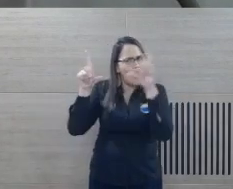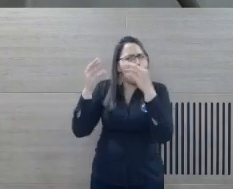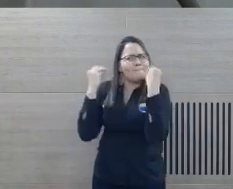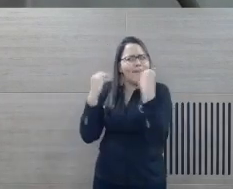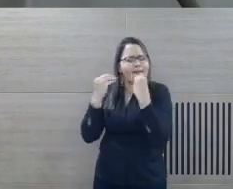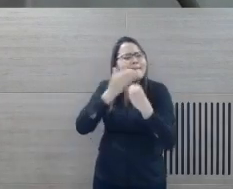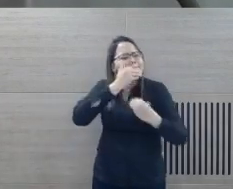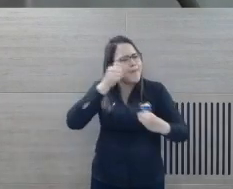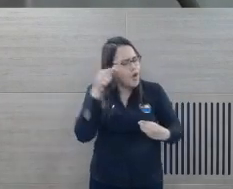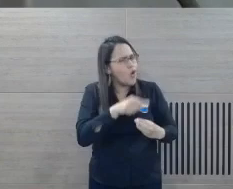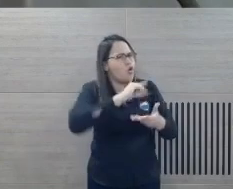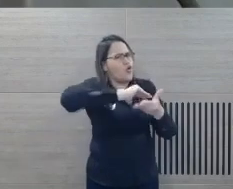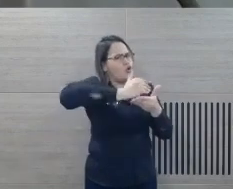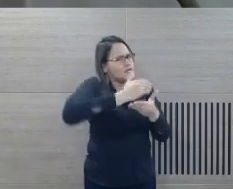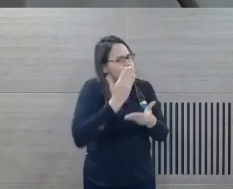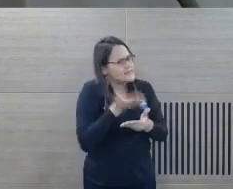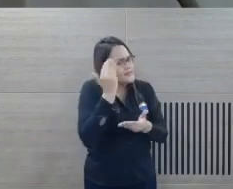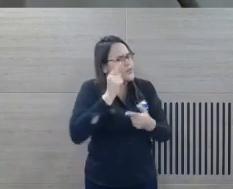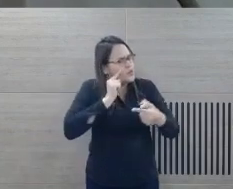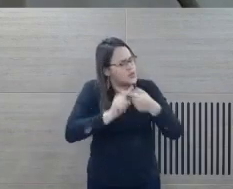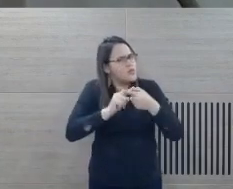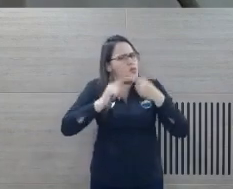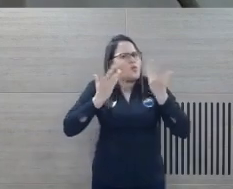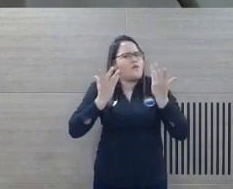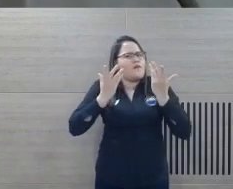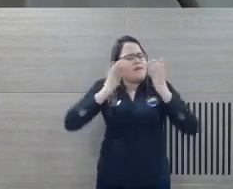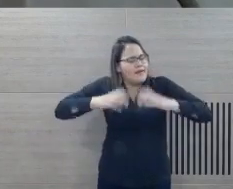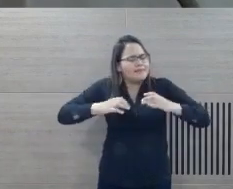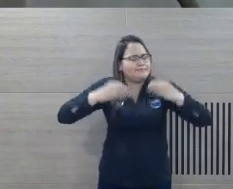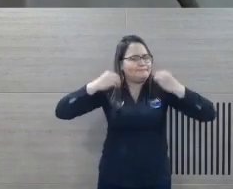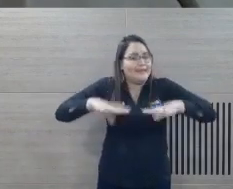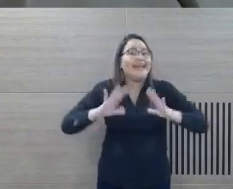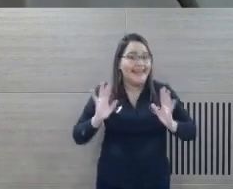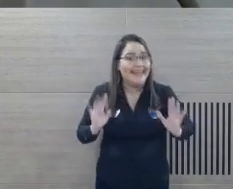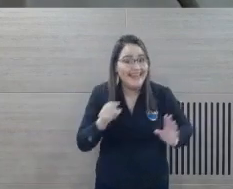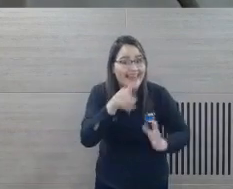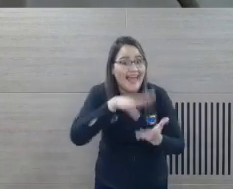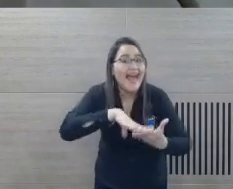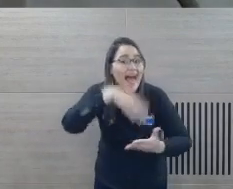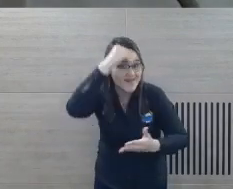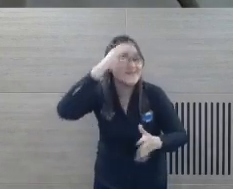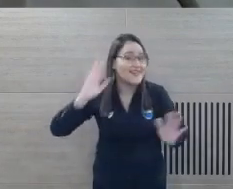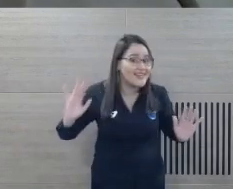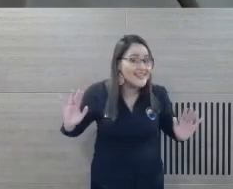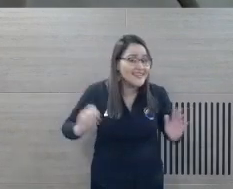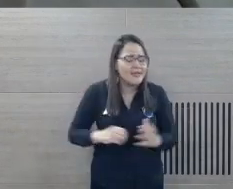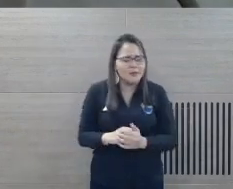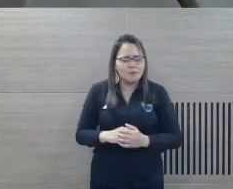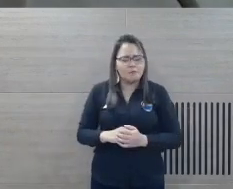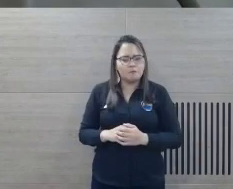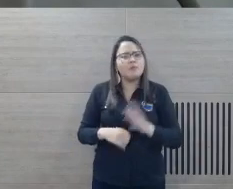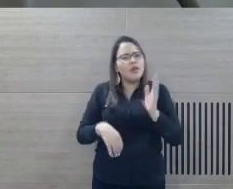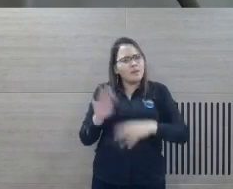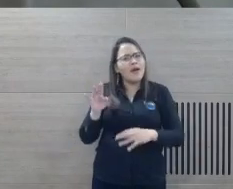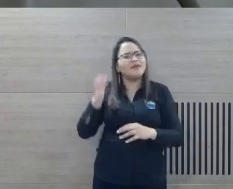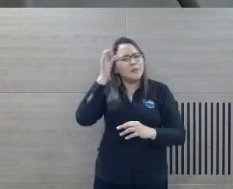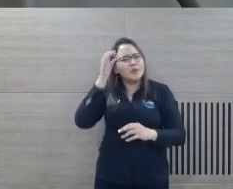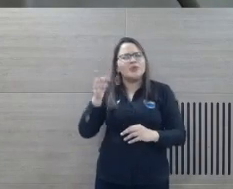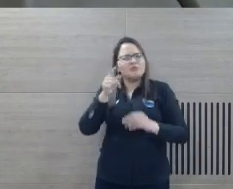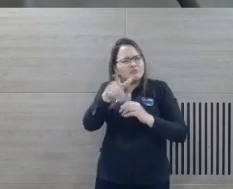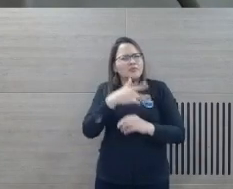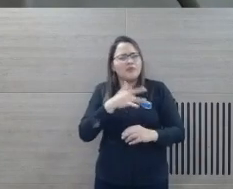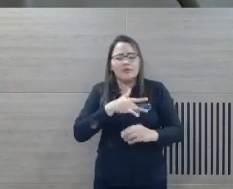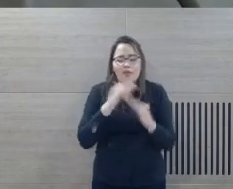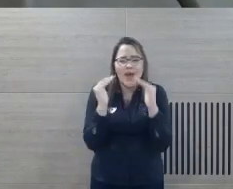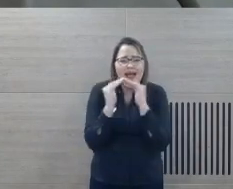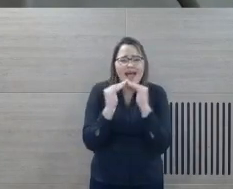o grande dependiendo del tiempo que pasemos en ella y que a lo mejor no conocíamos tanto de nuestros familiares, de nuestros hijos, de nuestros hermanos o de